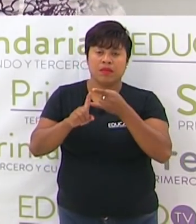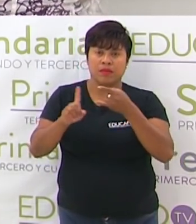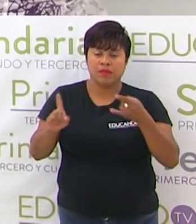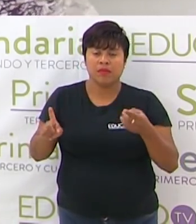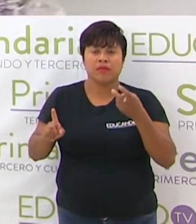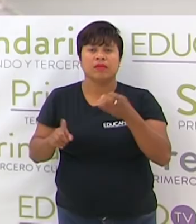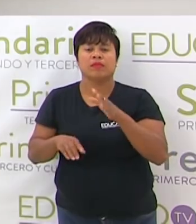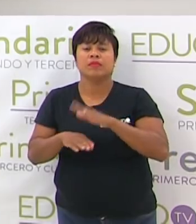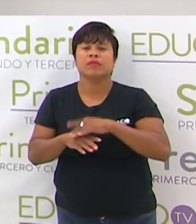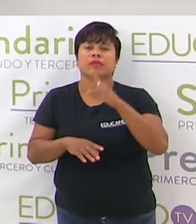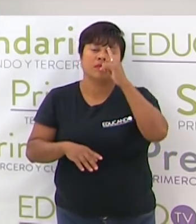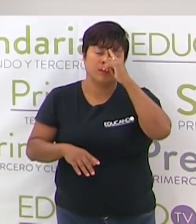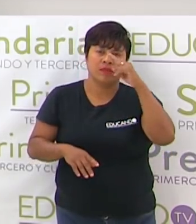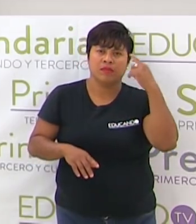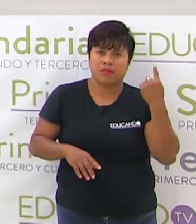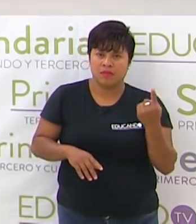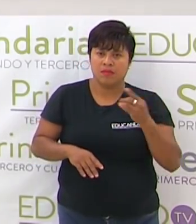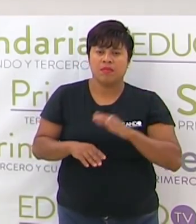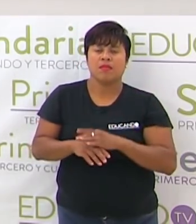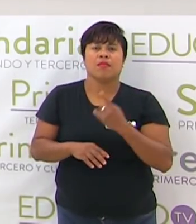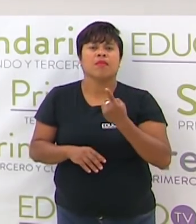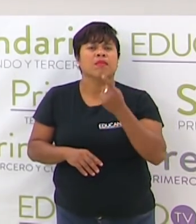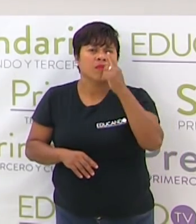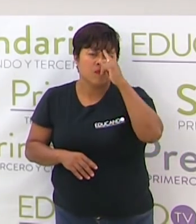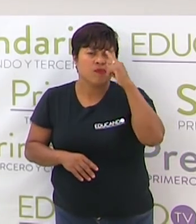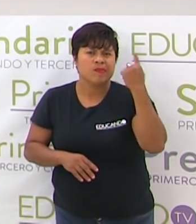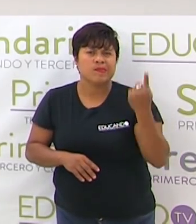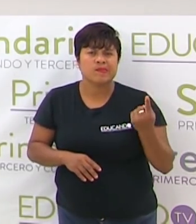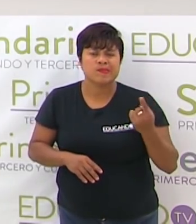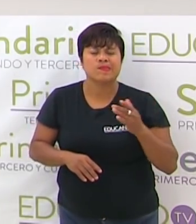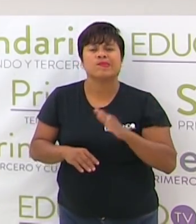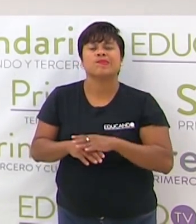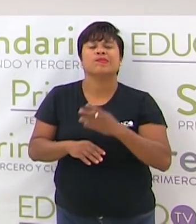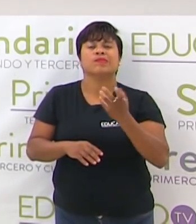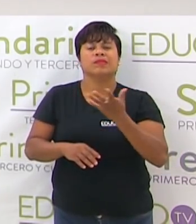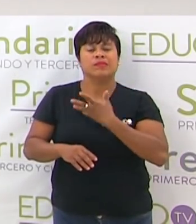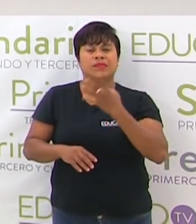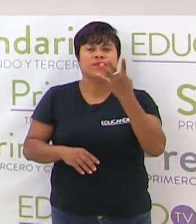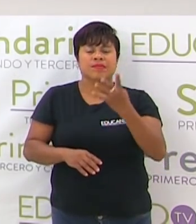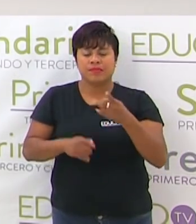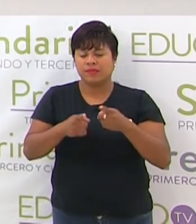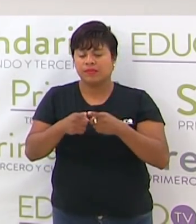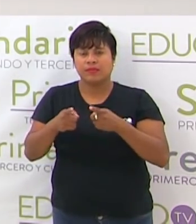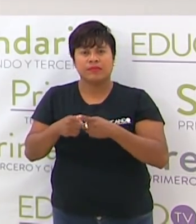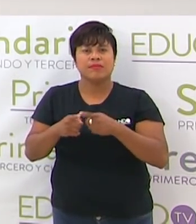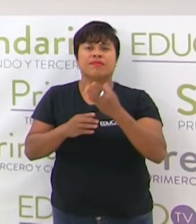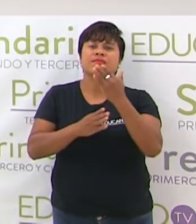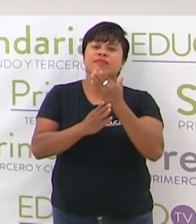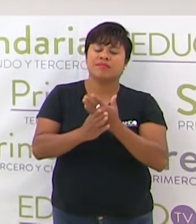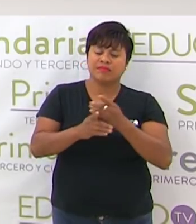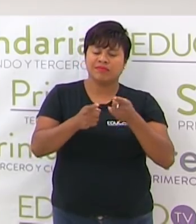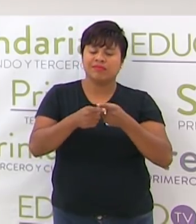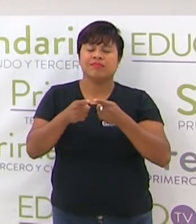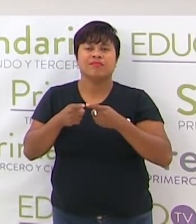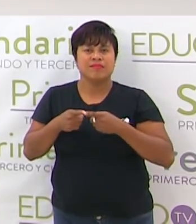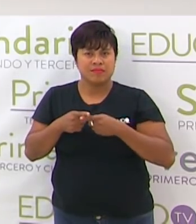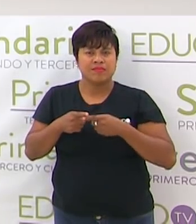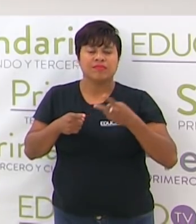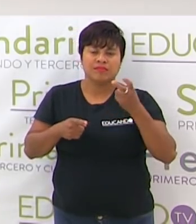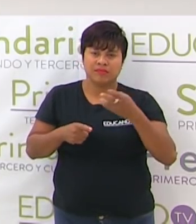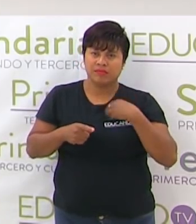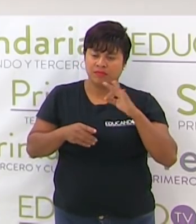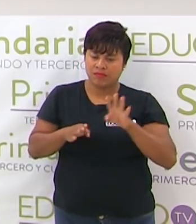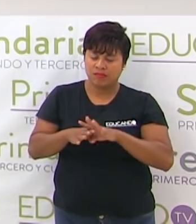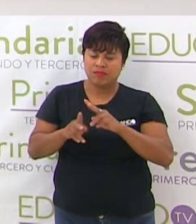más fácil. ¿Por qué es más fácil? Porque tiene 4 lados, tiene menos lados. Y si yo sacara